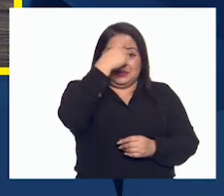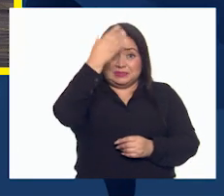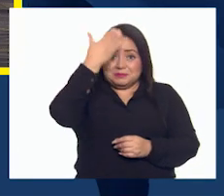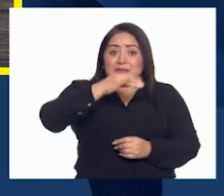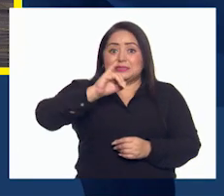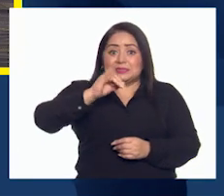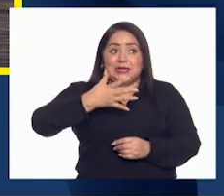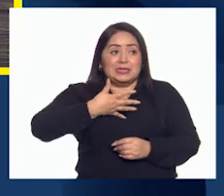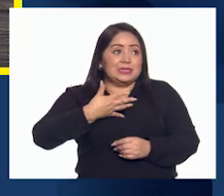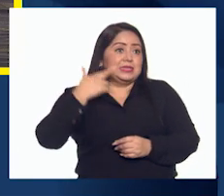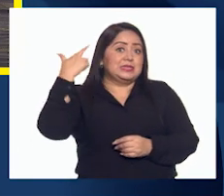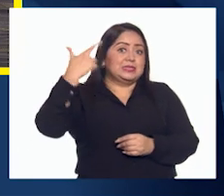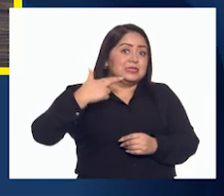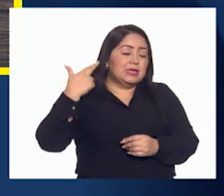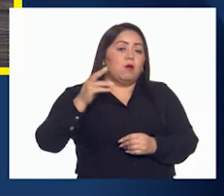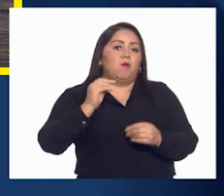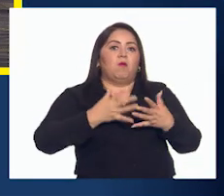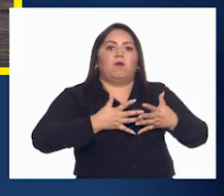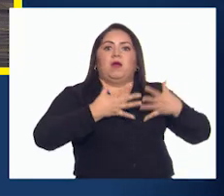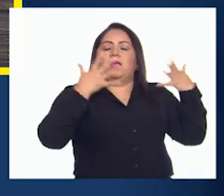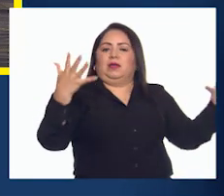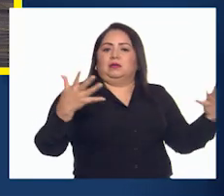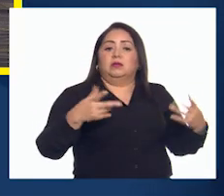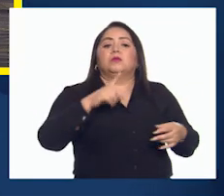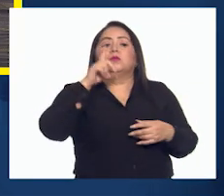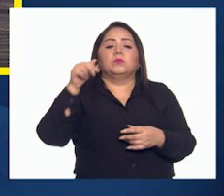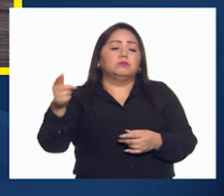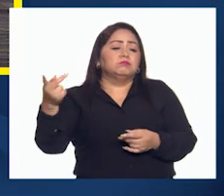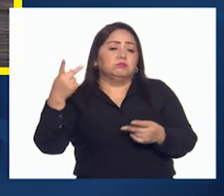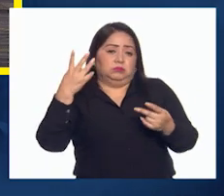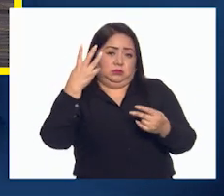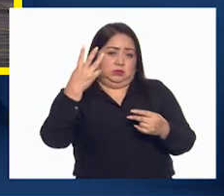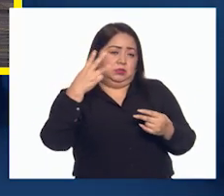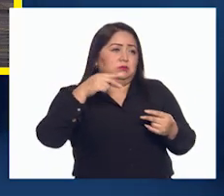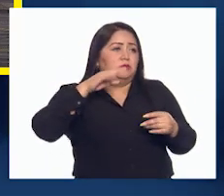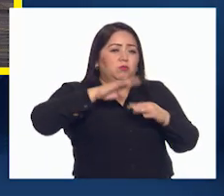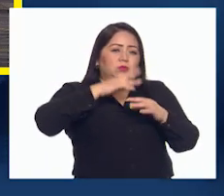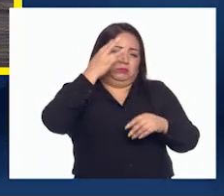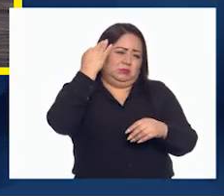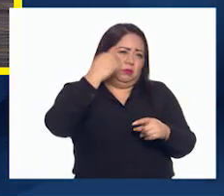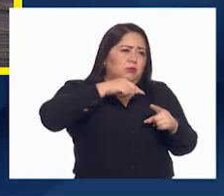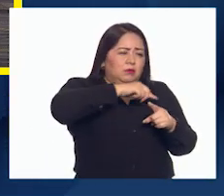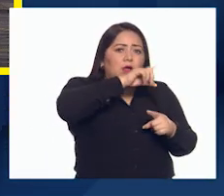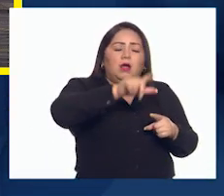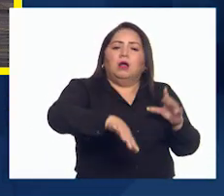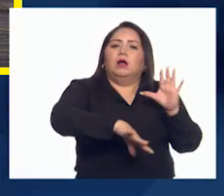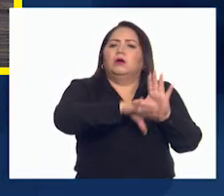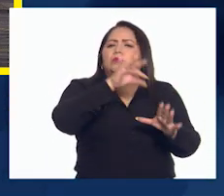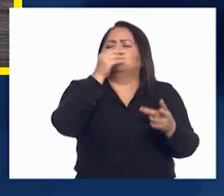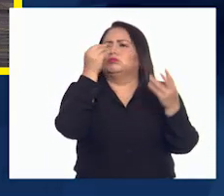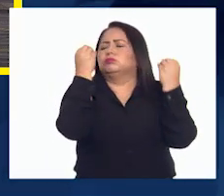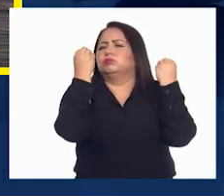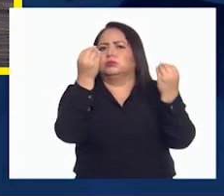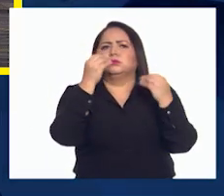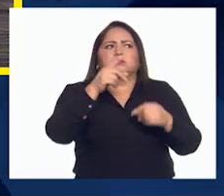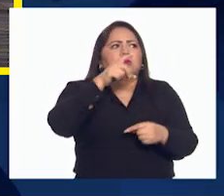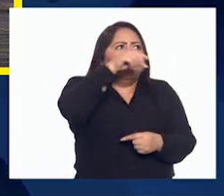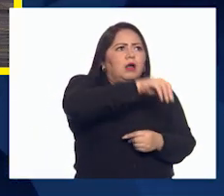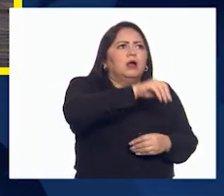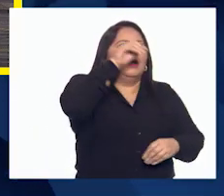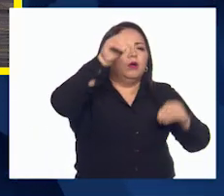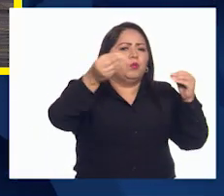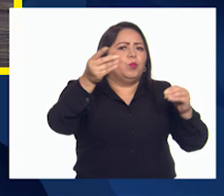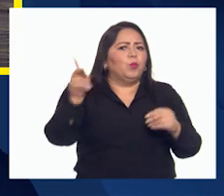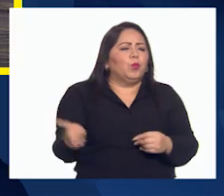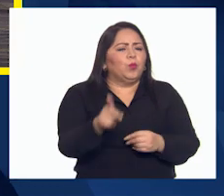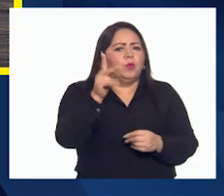si había rey o grandes ciudades. Anduvieron 3 jornadas, y hallaron infinitas poblaciones